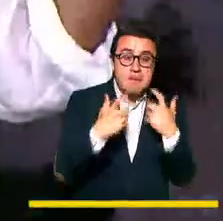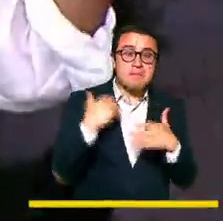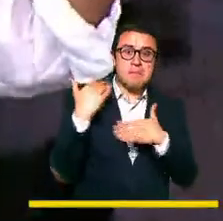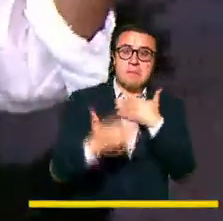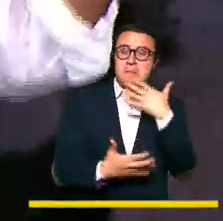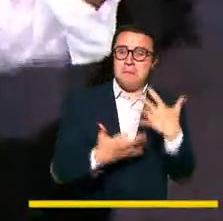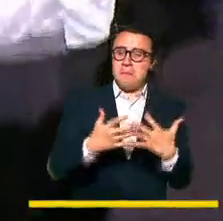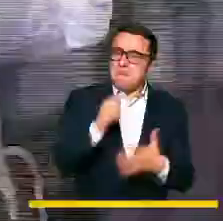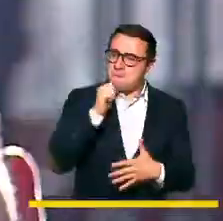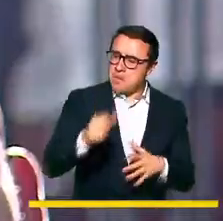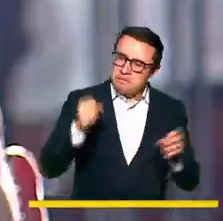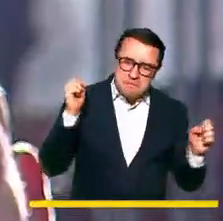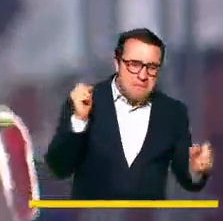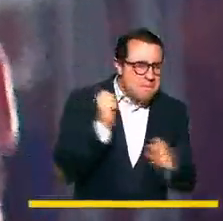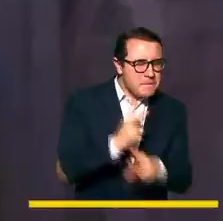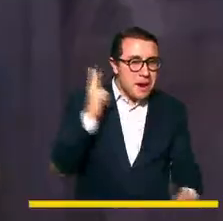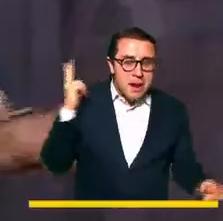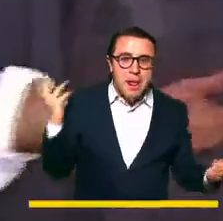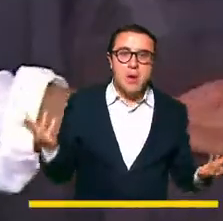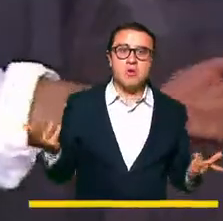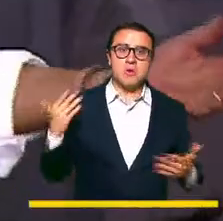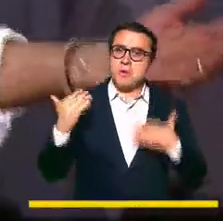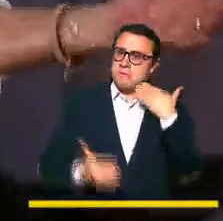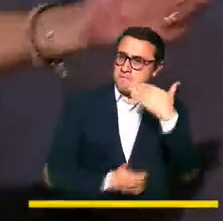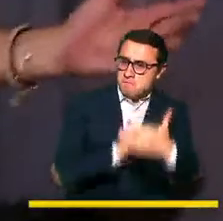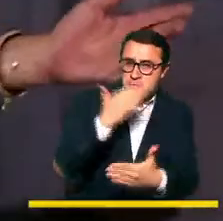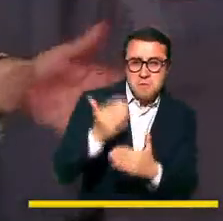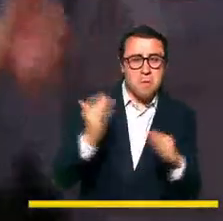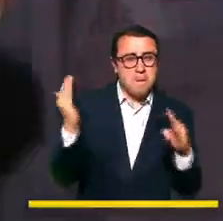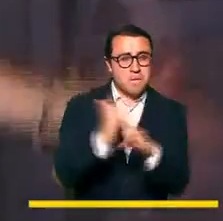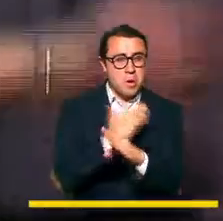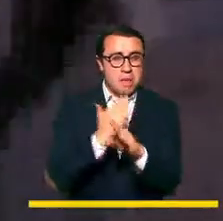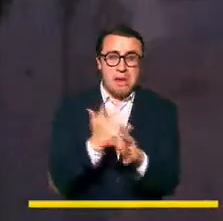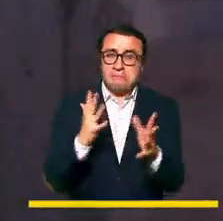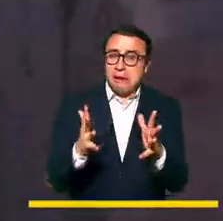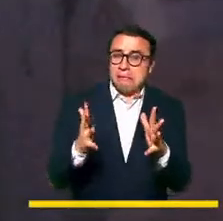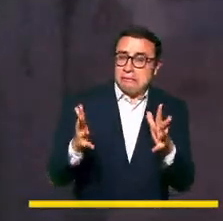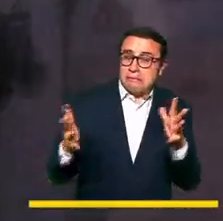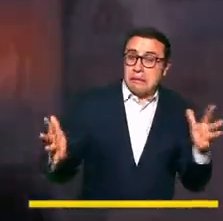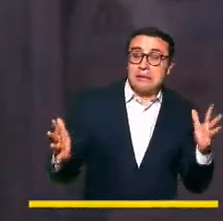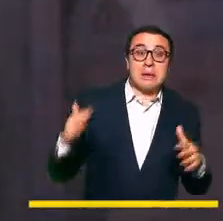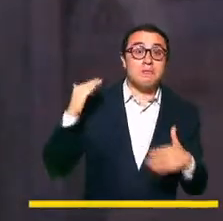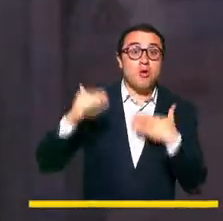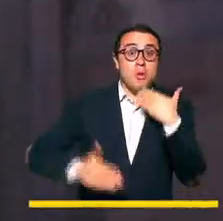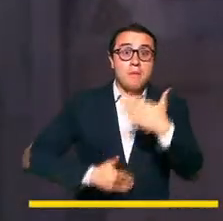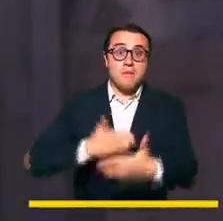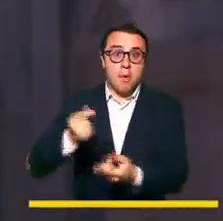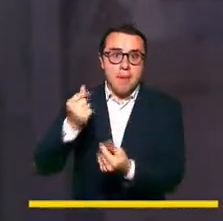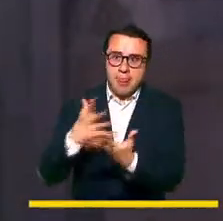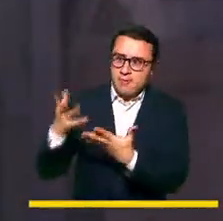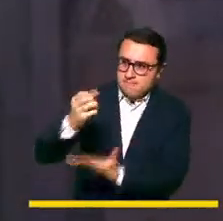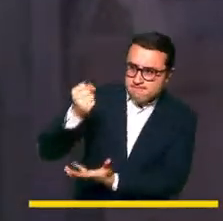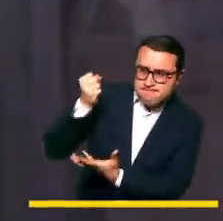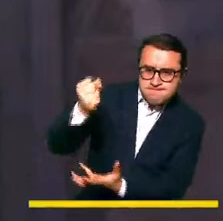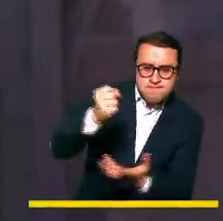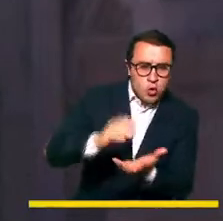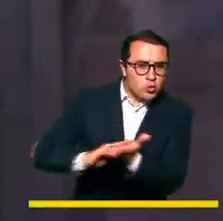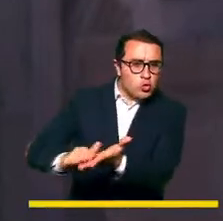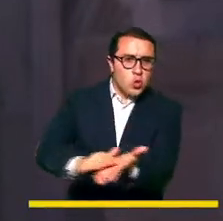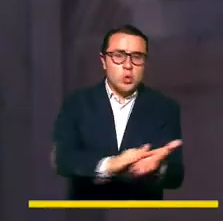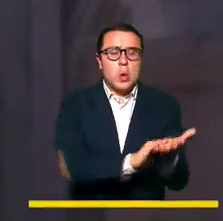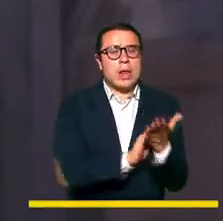más peligrosos y cada vez tenemos más problemas y cada vez nos vale más solucionarlos. Es un